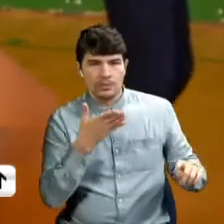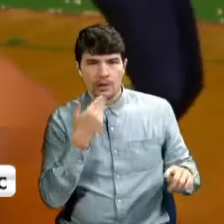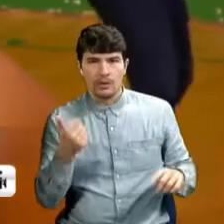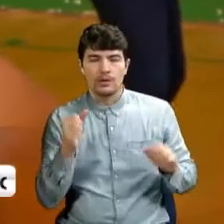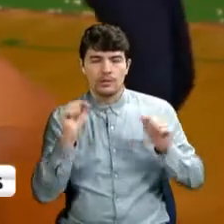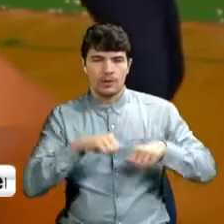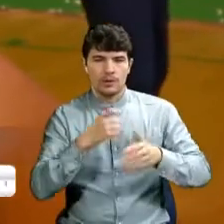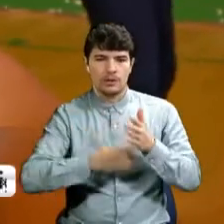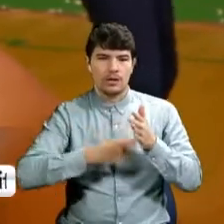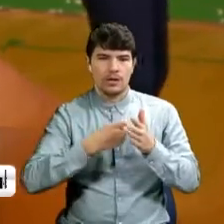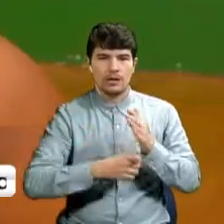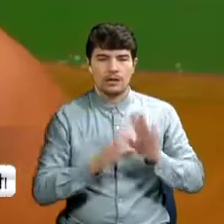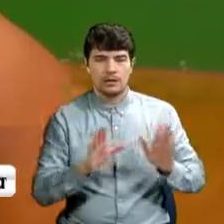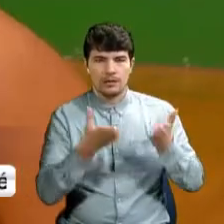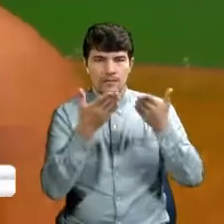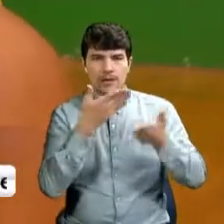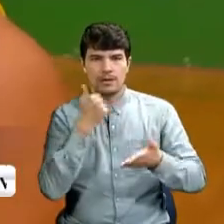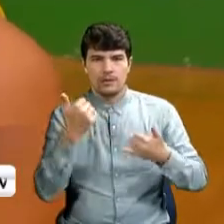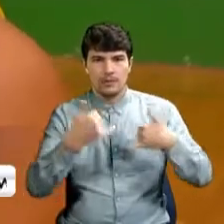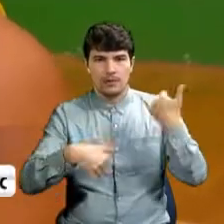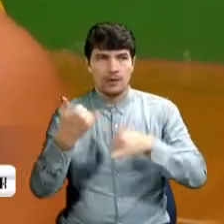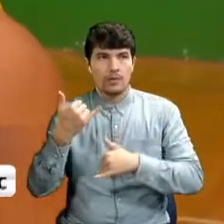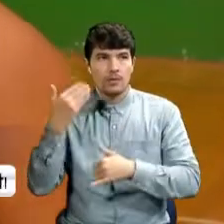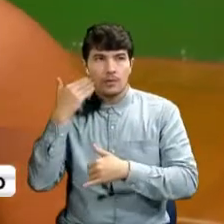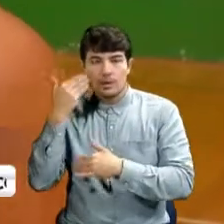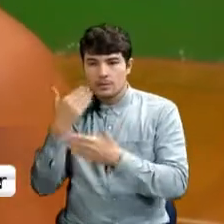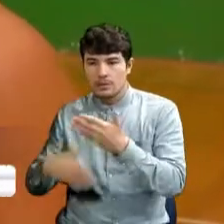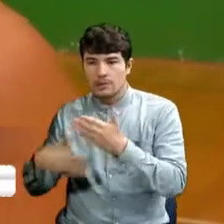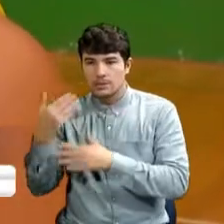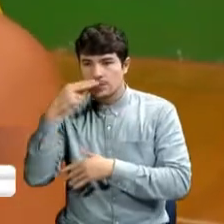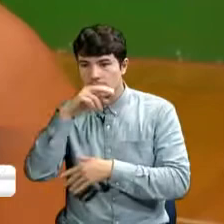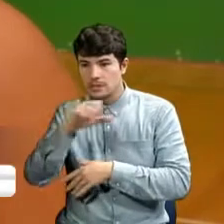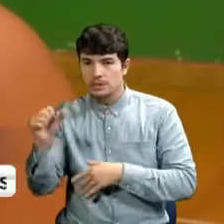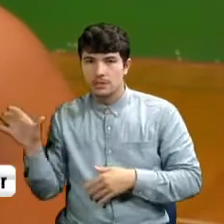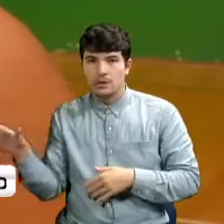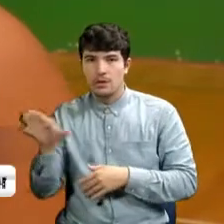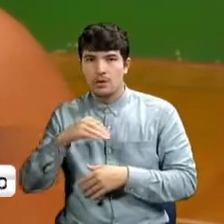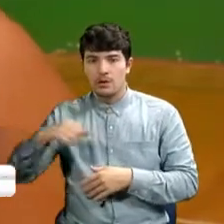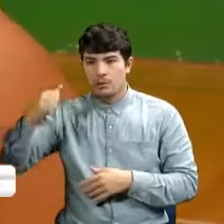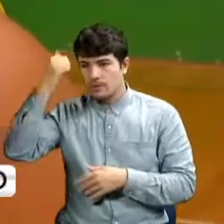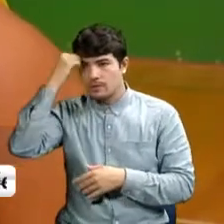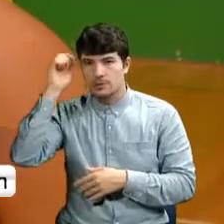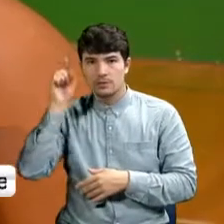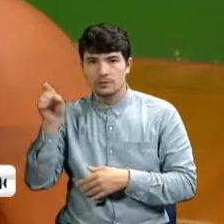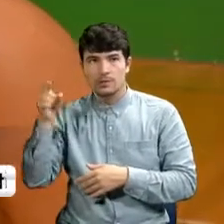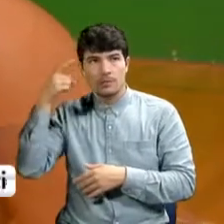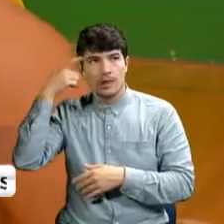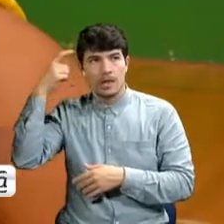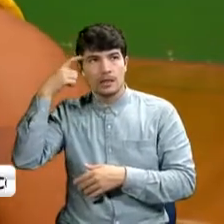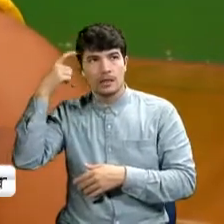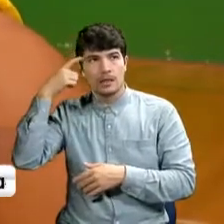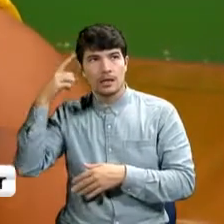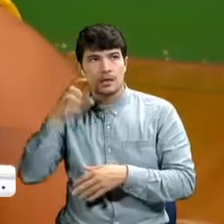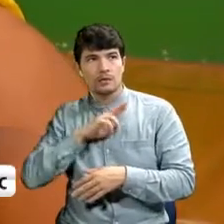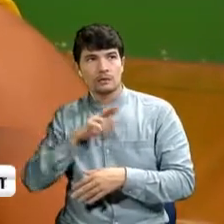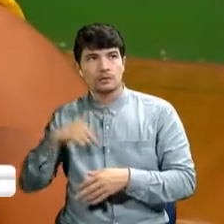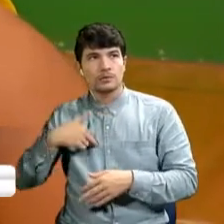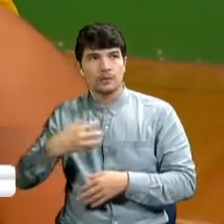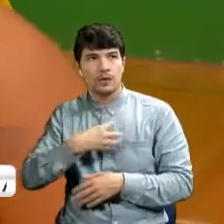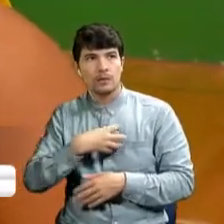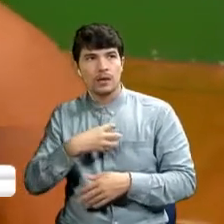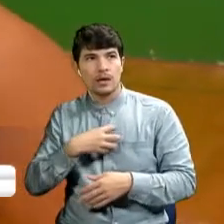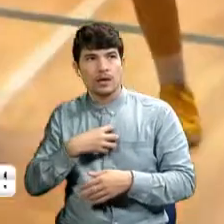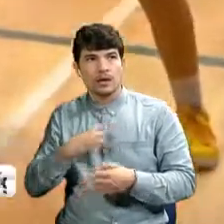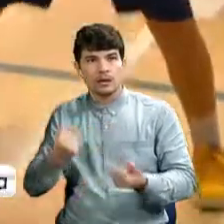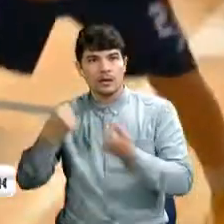todo lo que podemos actuar desde el inicio las niñas y nosotros el coach tiene la mentalidad de que ser campeón es ya el título